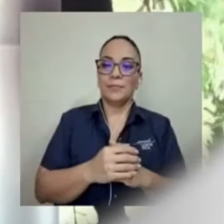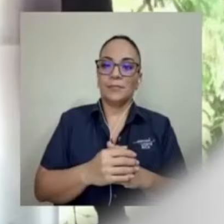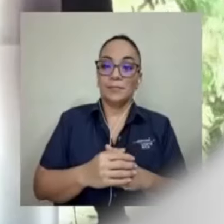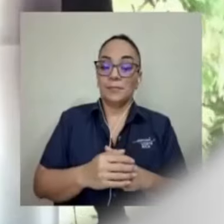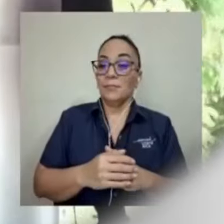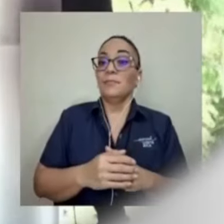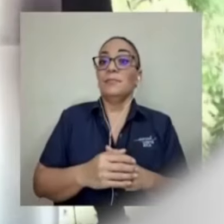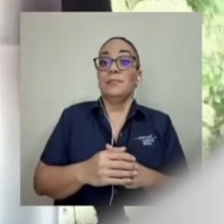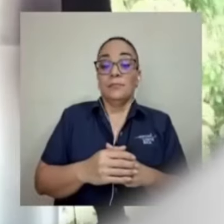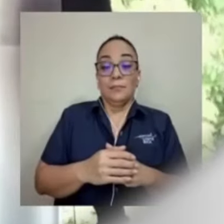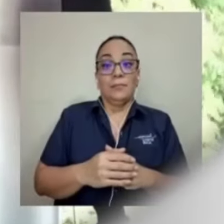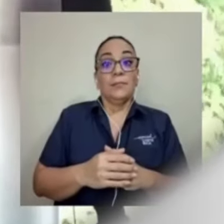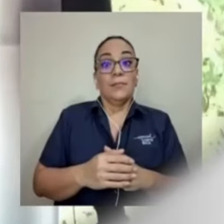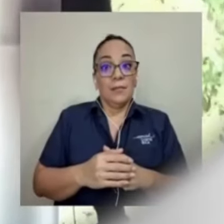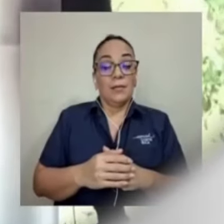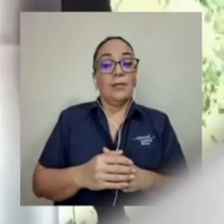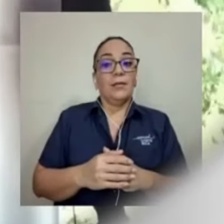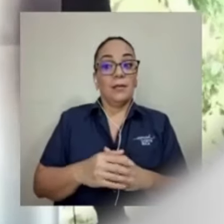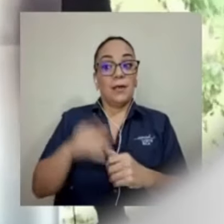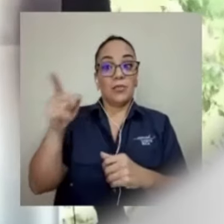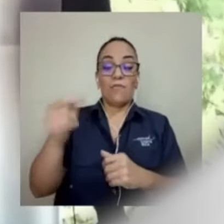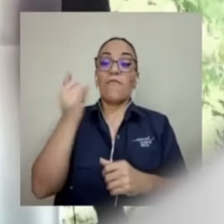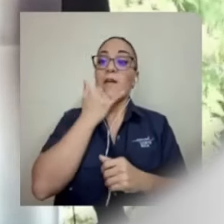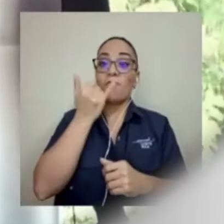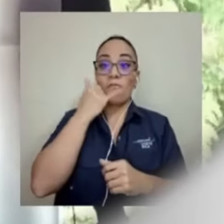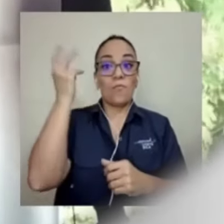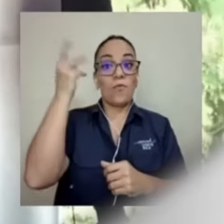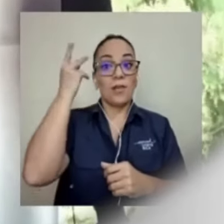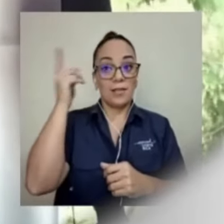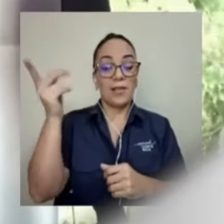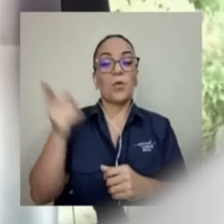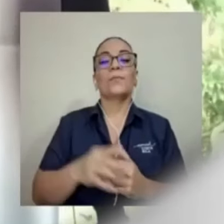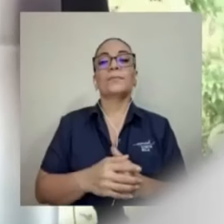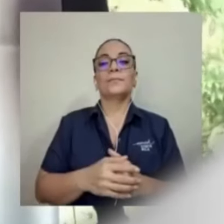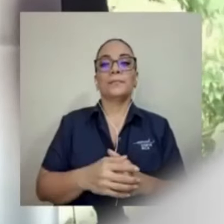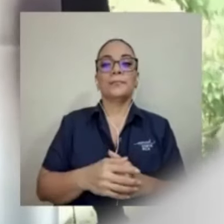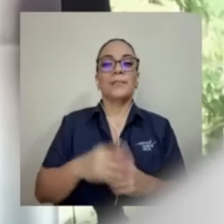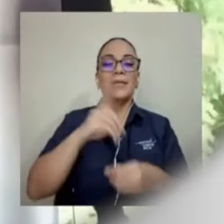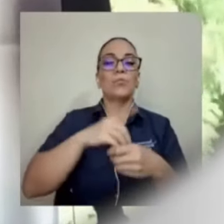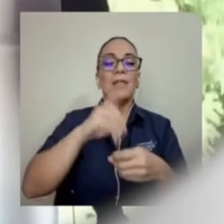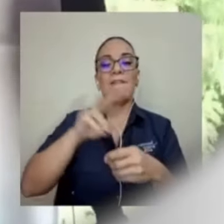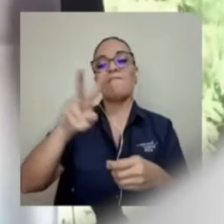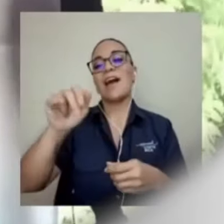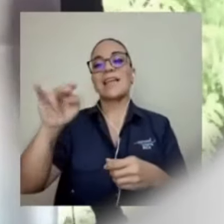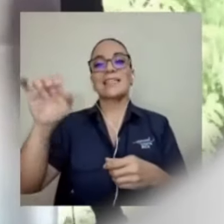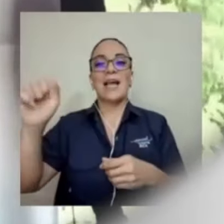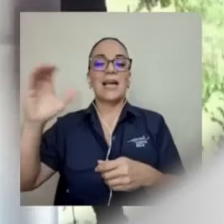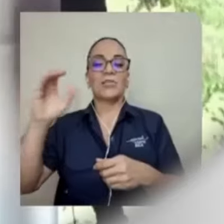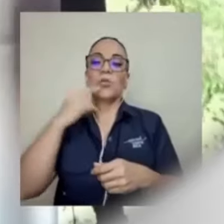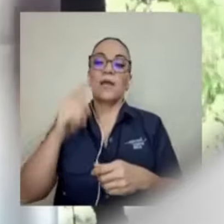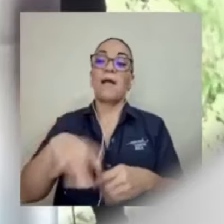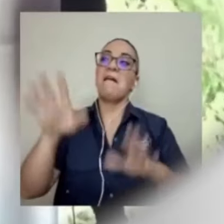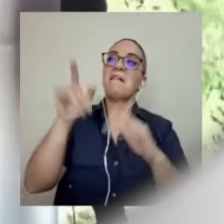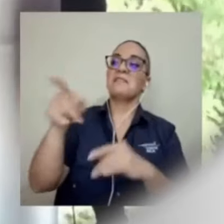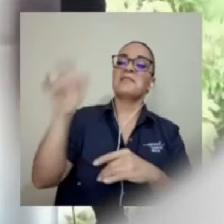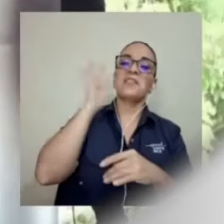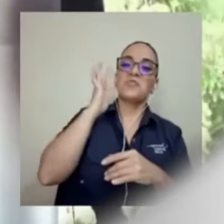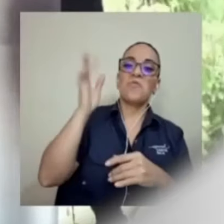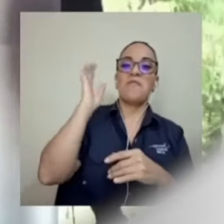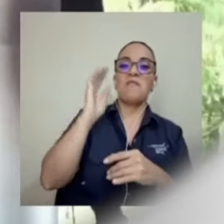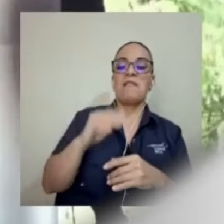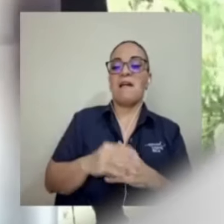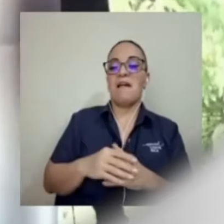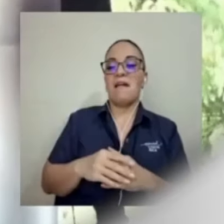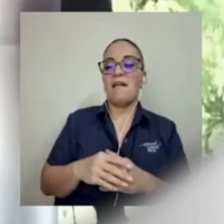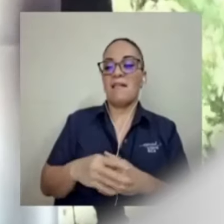una injusticia sino un error político que la diputada Vanessa Castro diga e Sí a la señora la acaron le pusieron